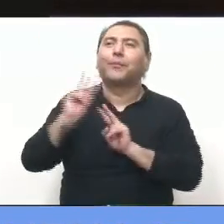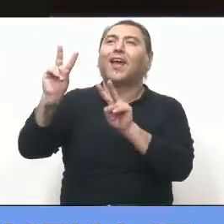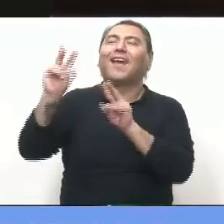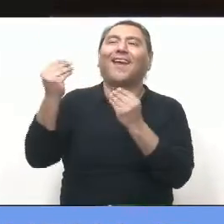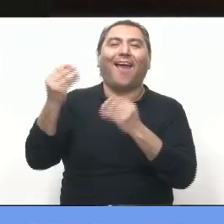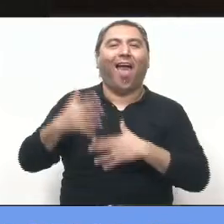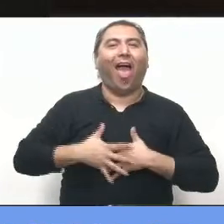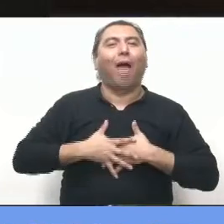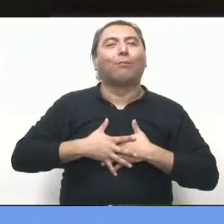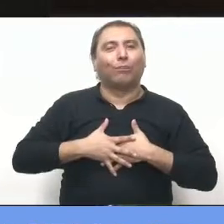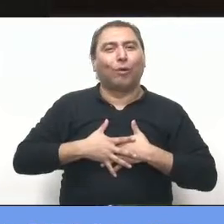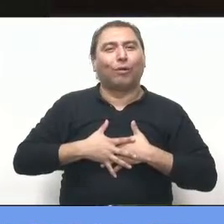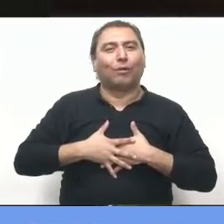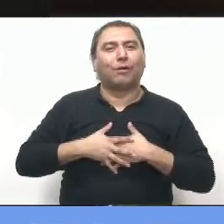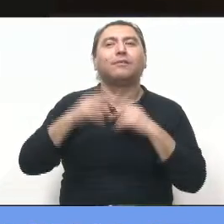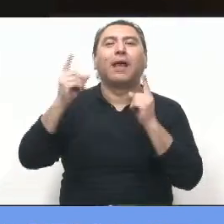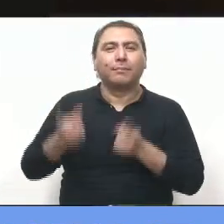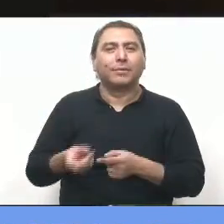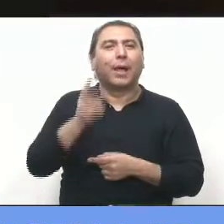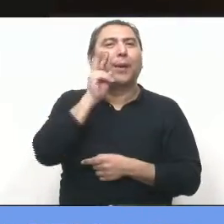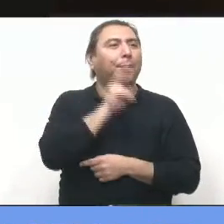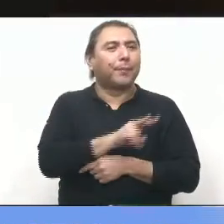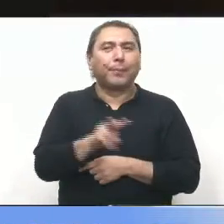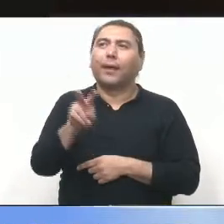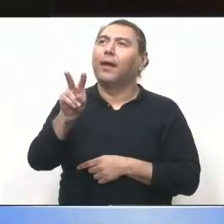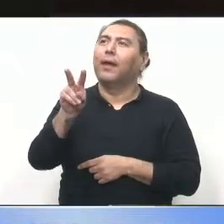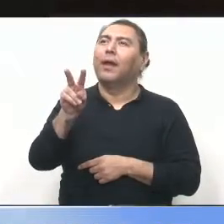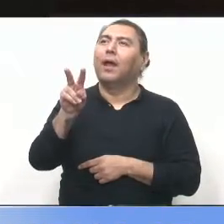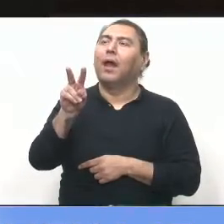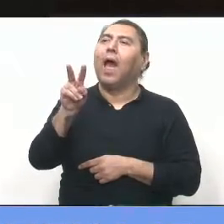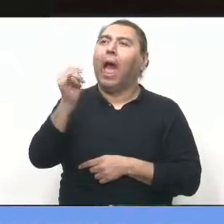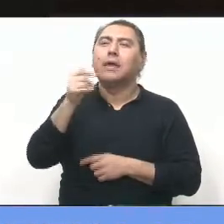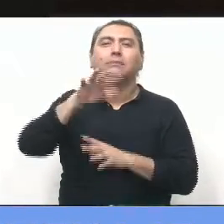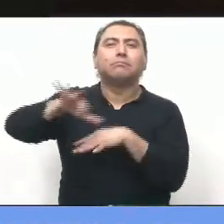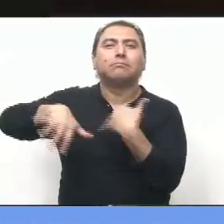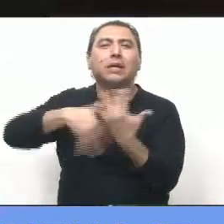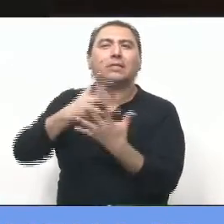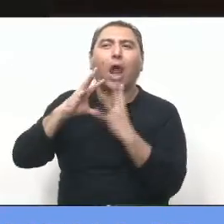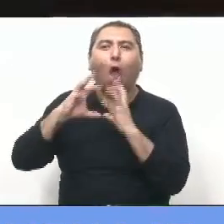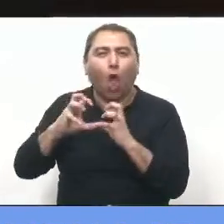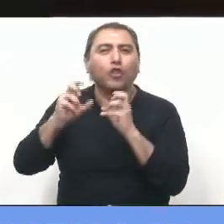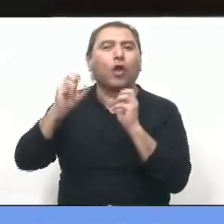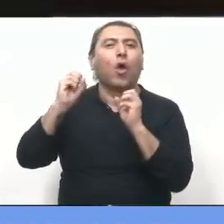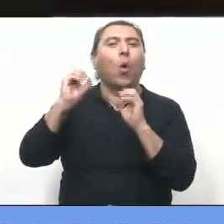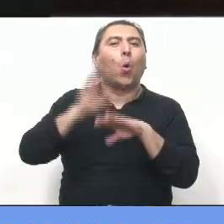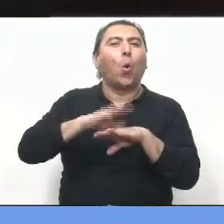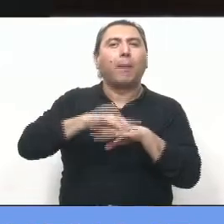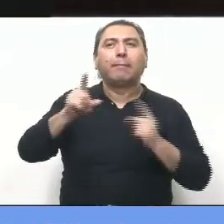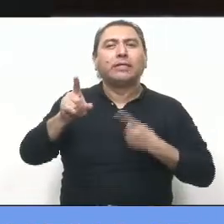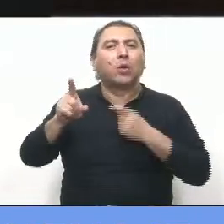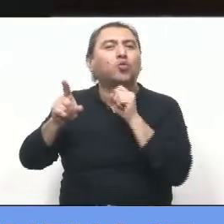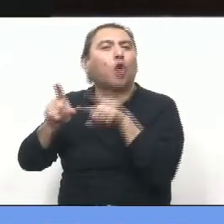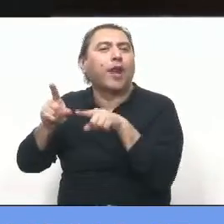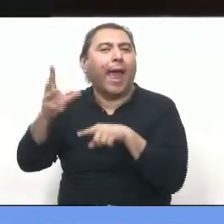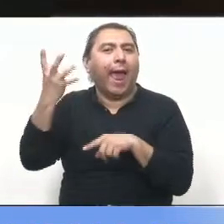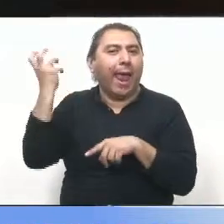la obra del odio en la persecución de Eva. Miren, a Eva le destinaron, además,